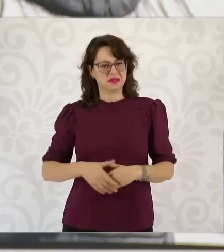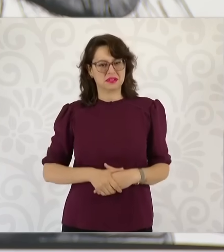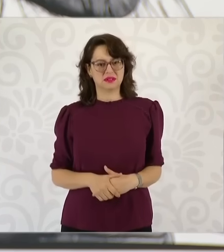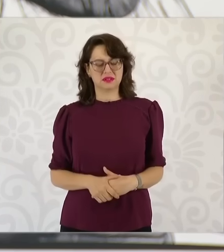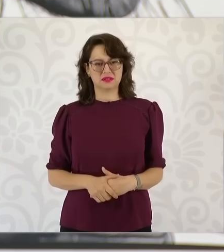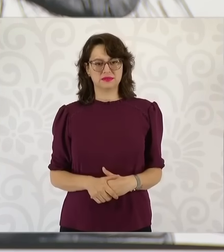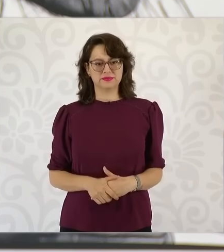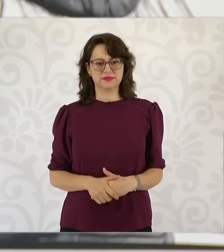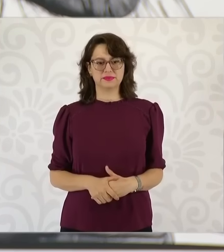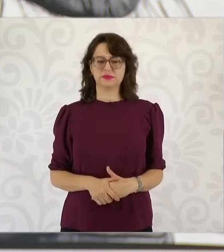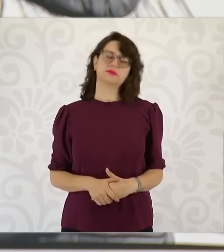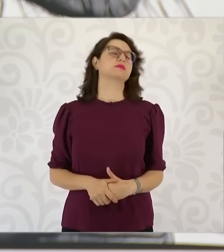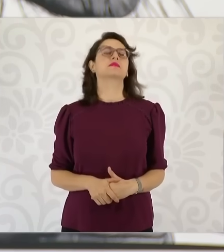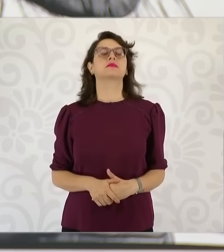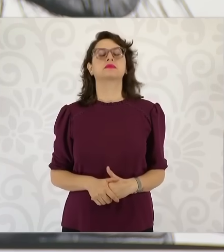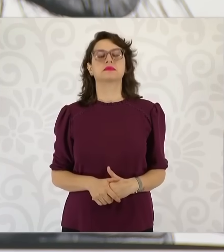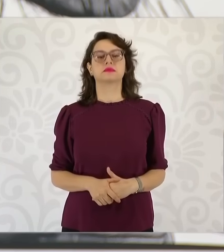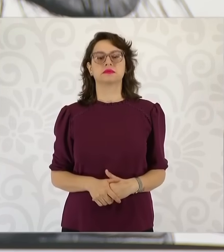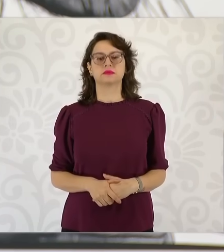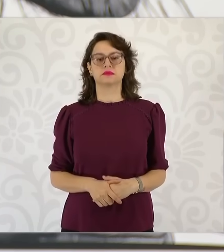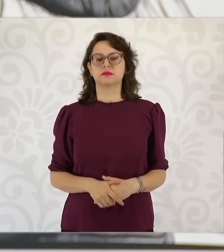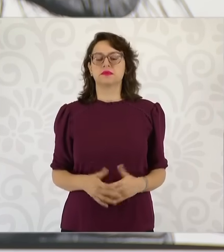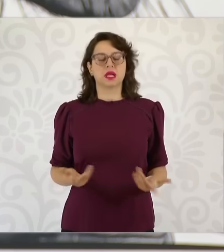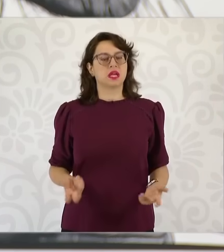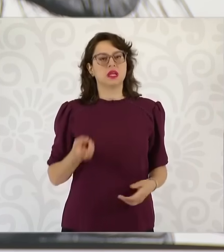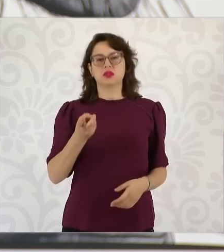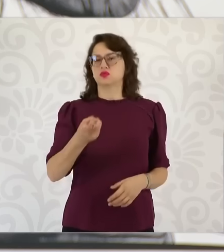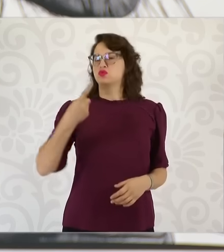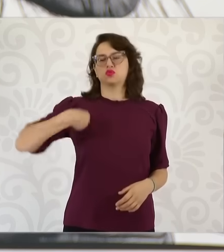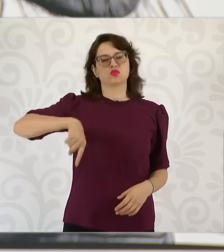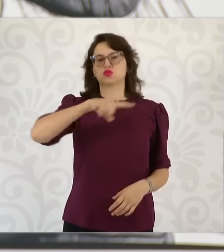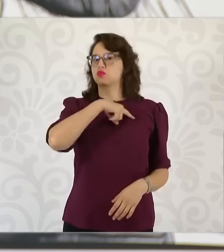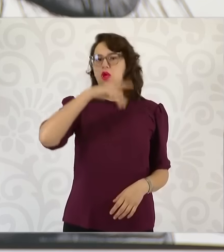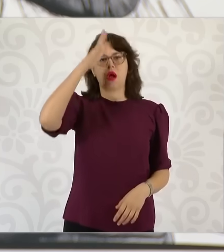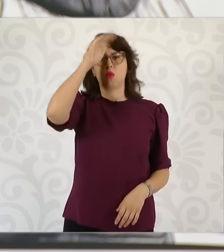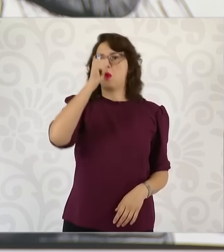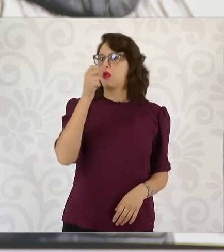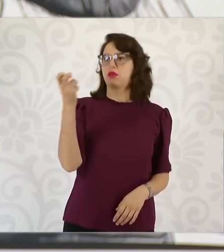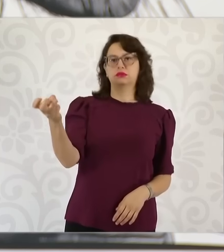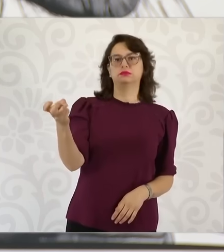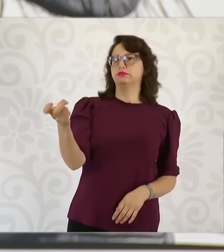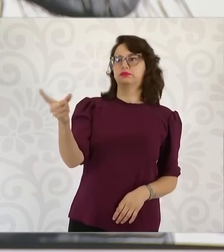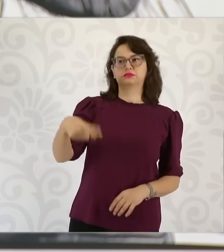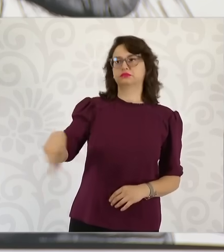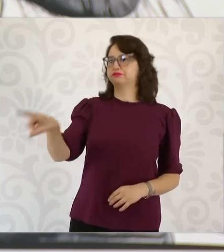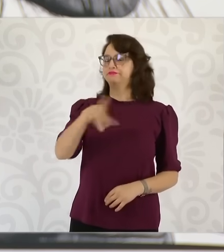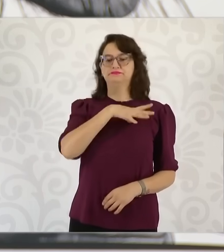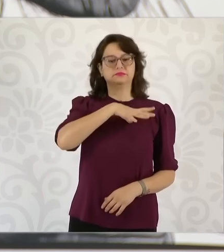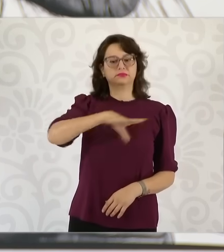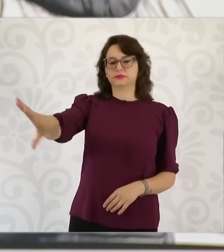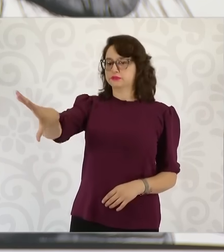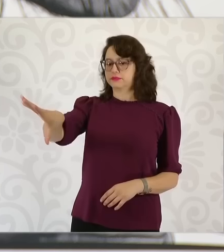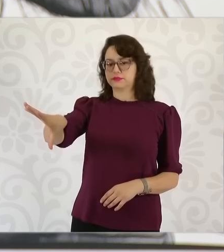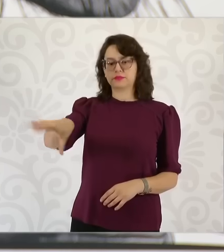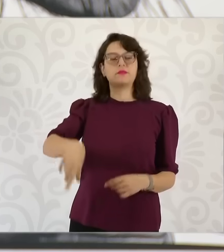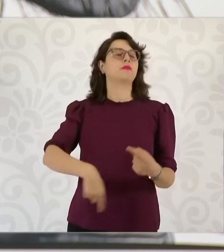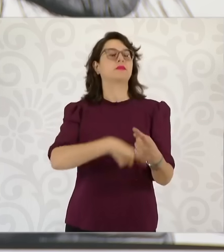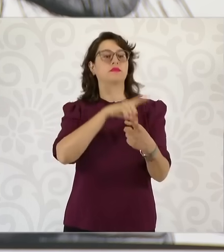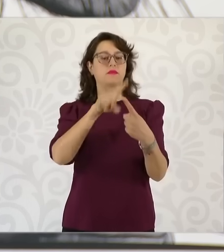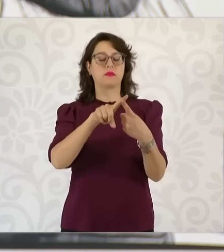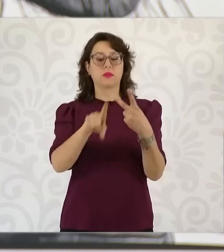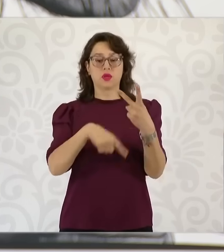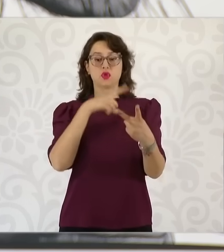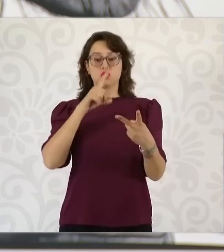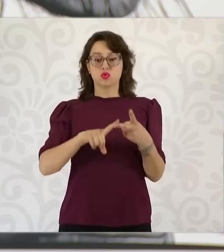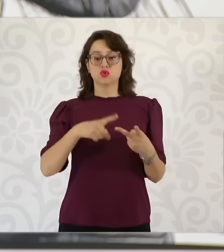esta situación. Segundo, nosotros lo que buscamos es la paz. Y esa es la política